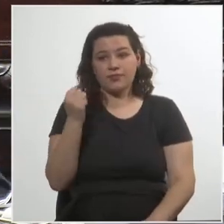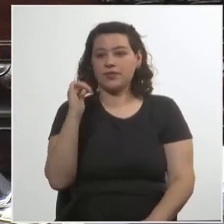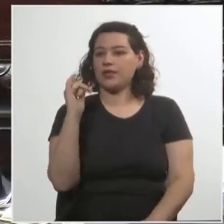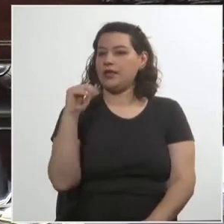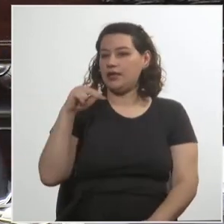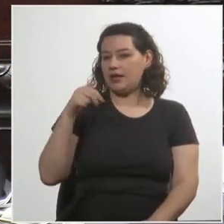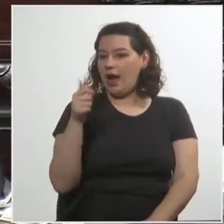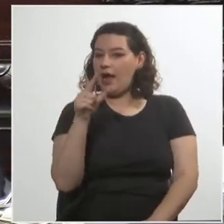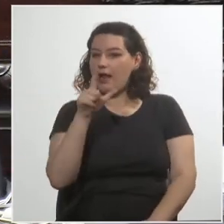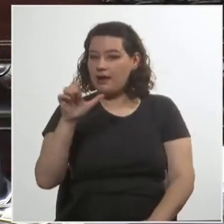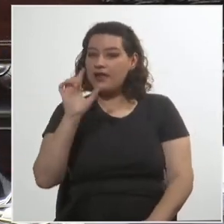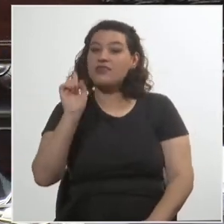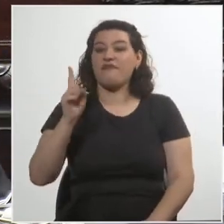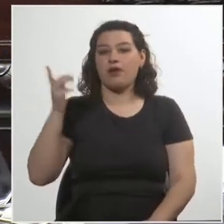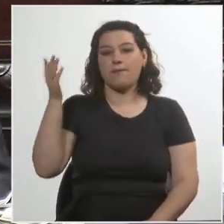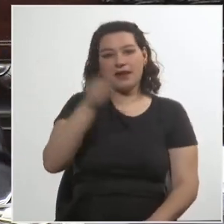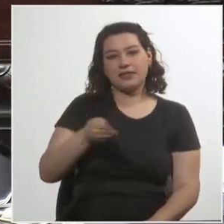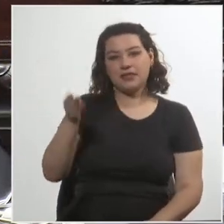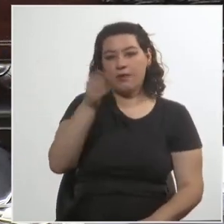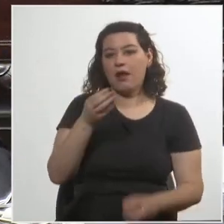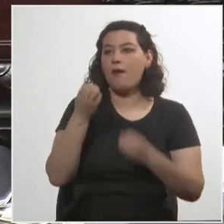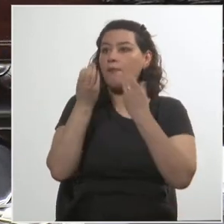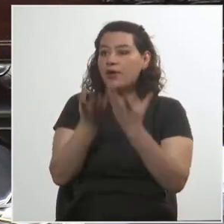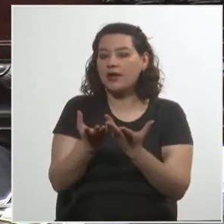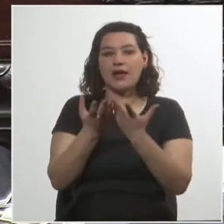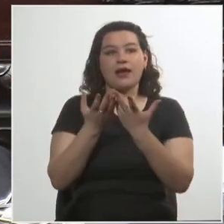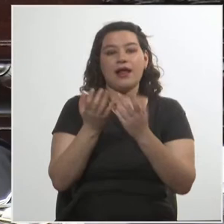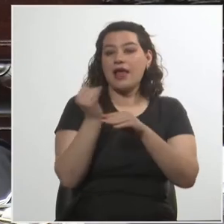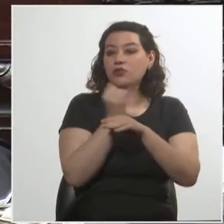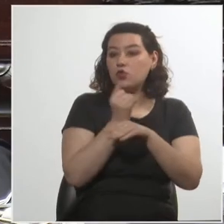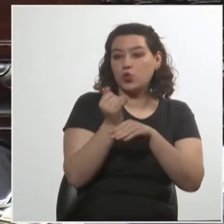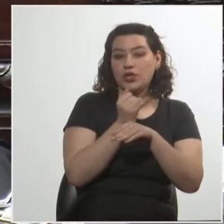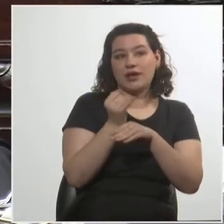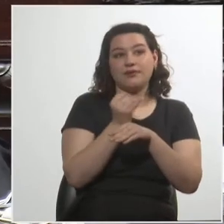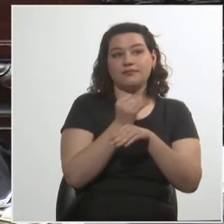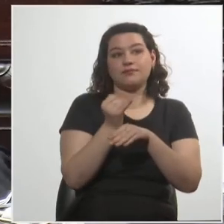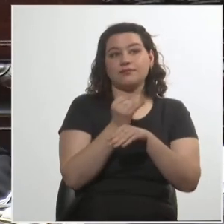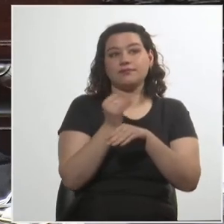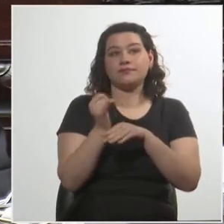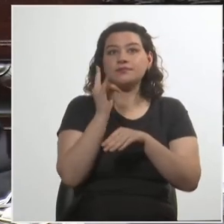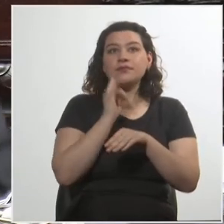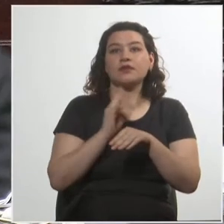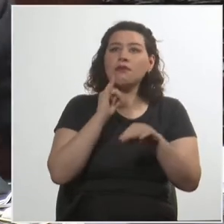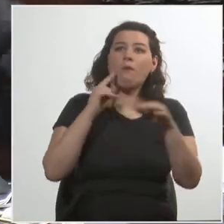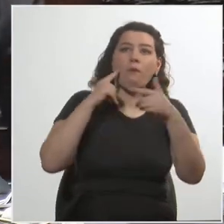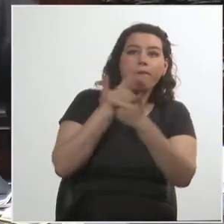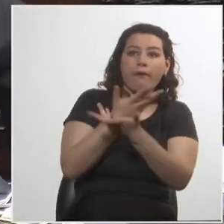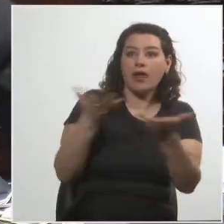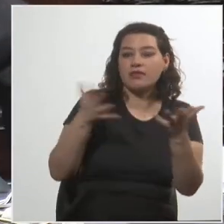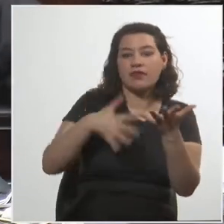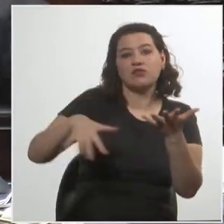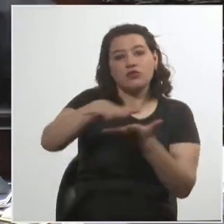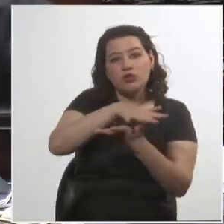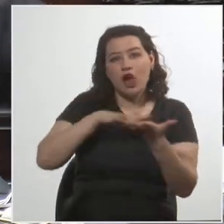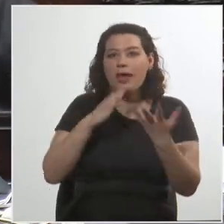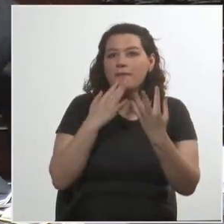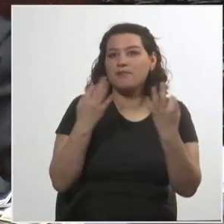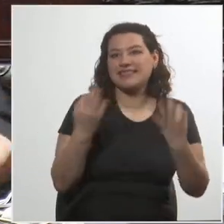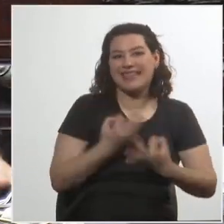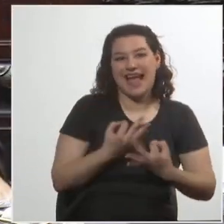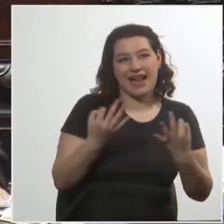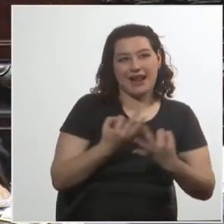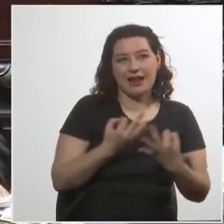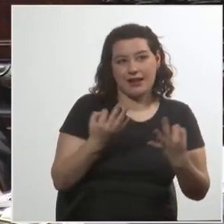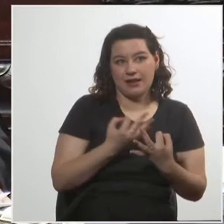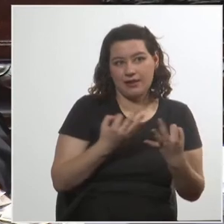comprenden una visión y un sector particular de